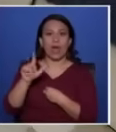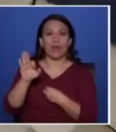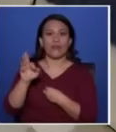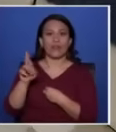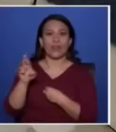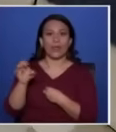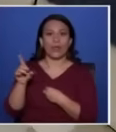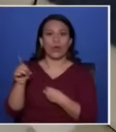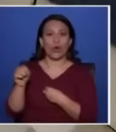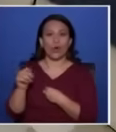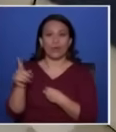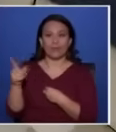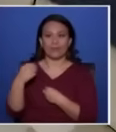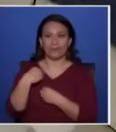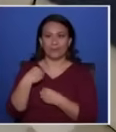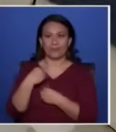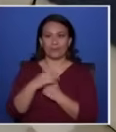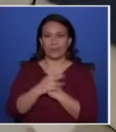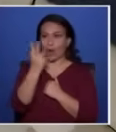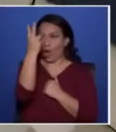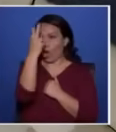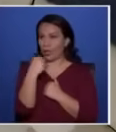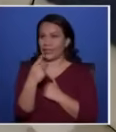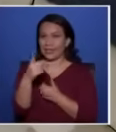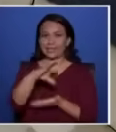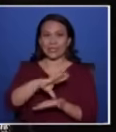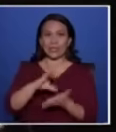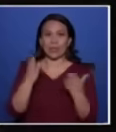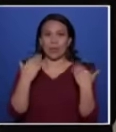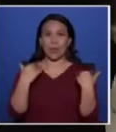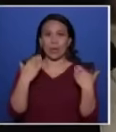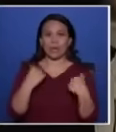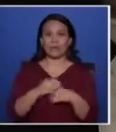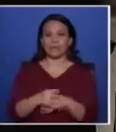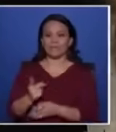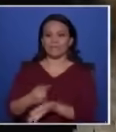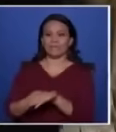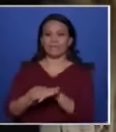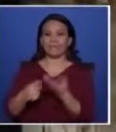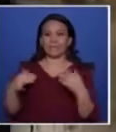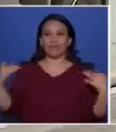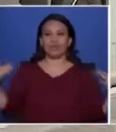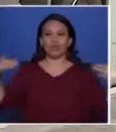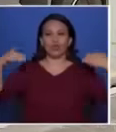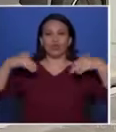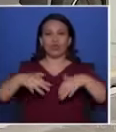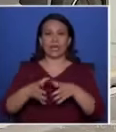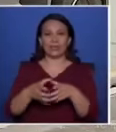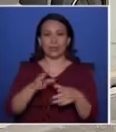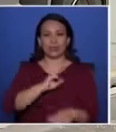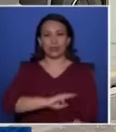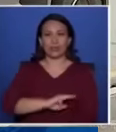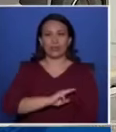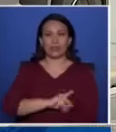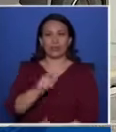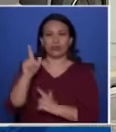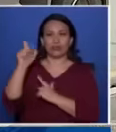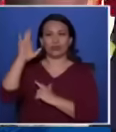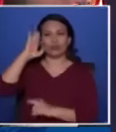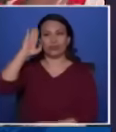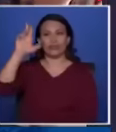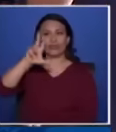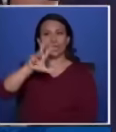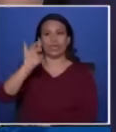La reunión se dio este miércoles en un hotel del centro de Guayaquil, en medio de un fuerte resguardo policial y militar. Llegaron